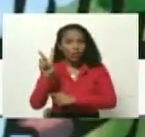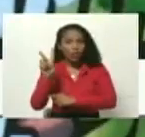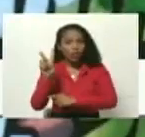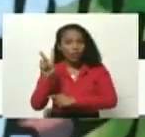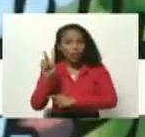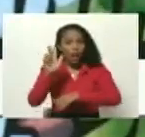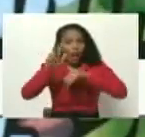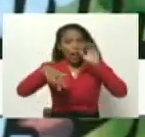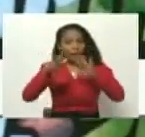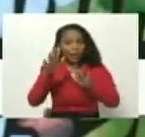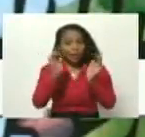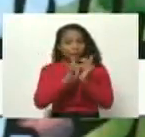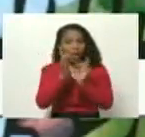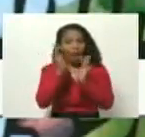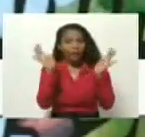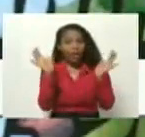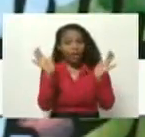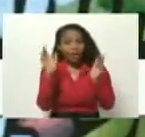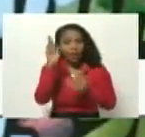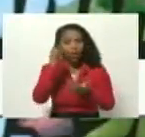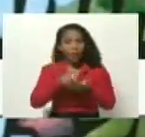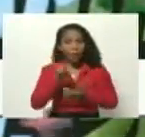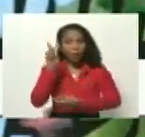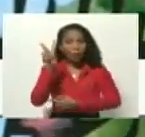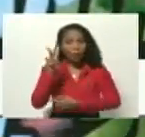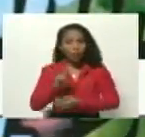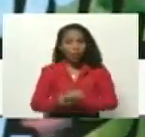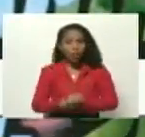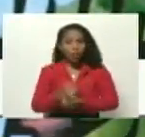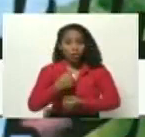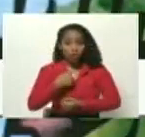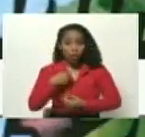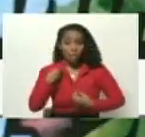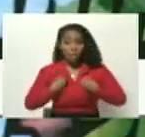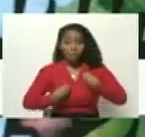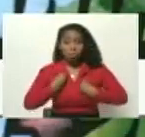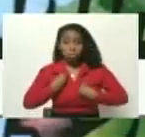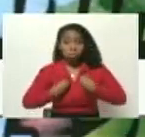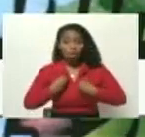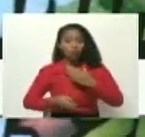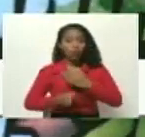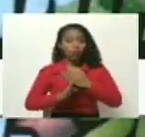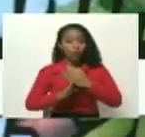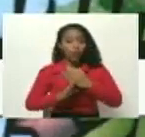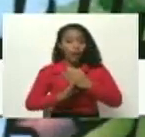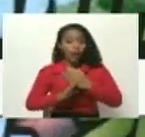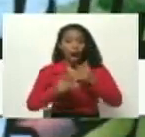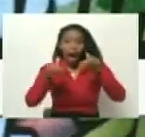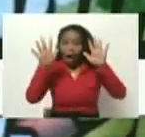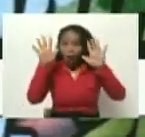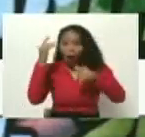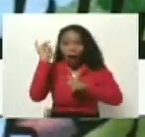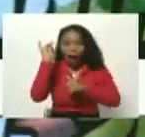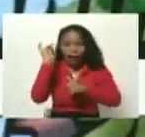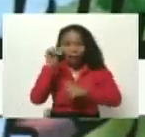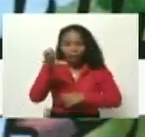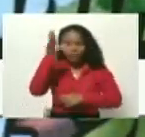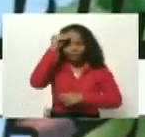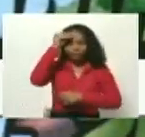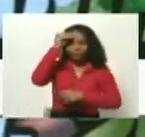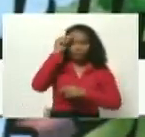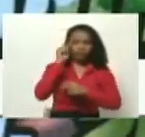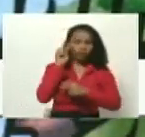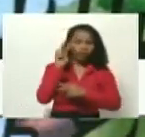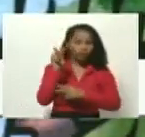el 13 de abril del 2002, me preocupa que aún habiendo elecciones a la vista,